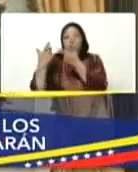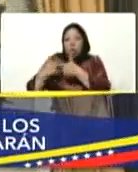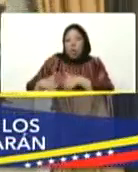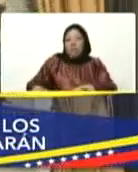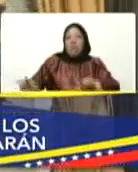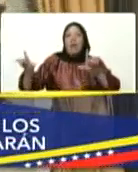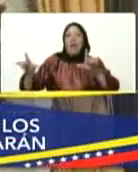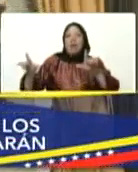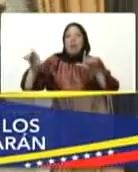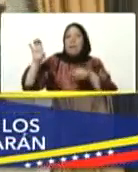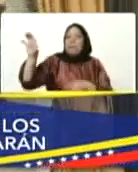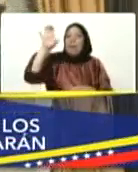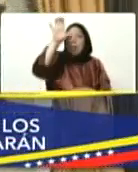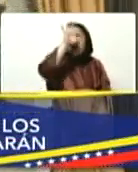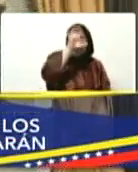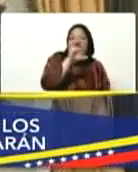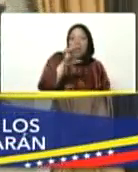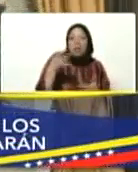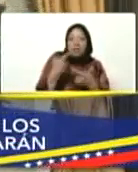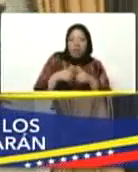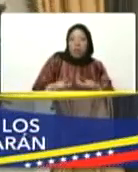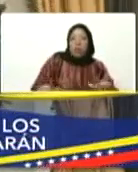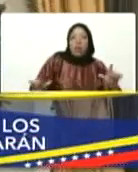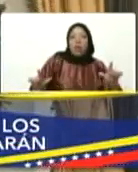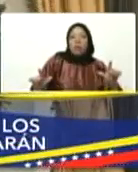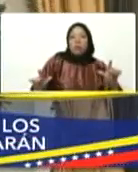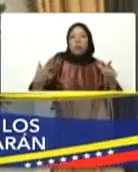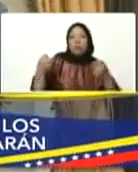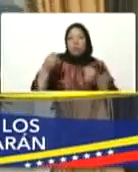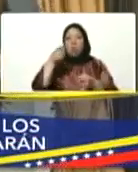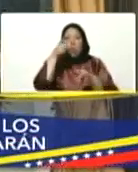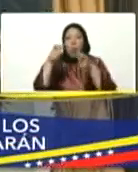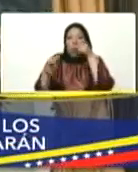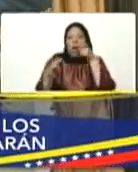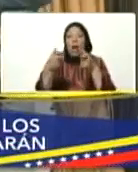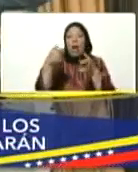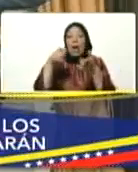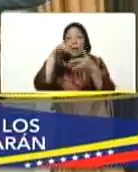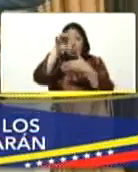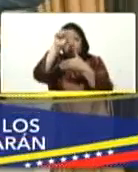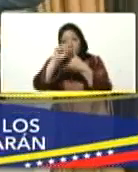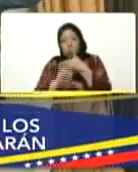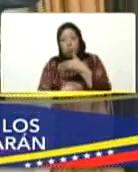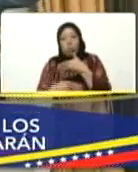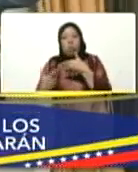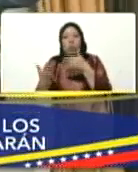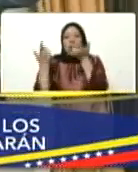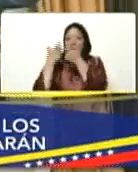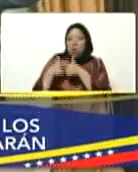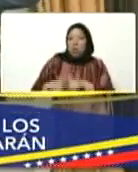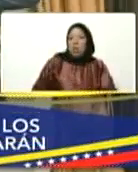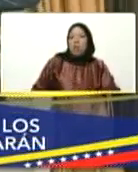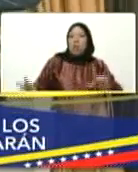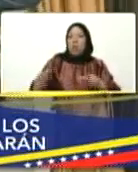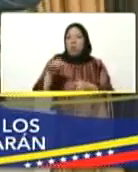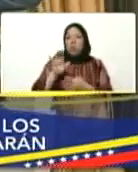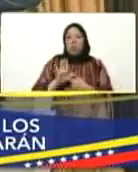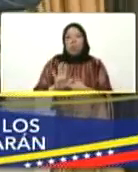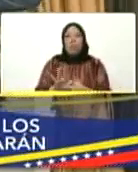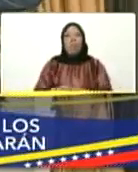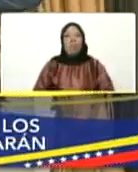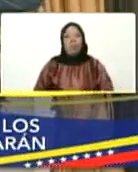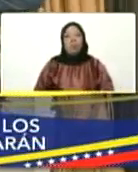Rico. Por un lado, enviaba las tropas al sur a liberar lo que hoy